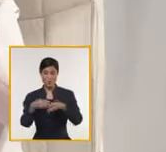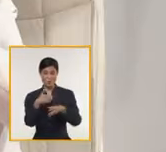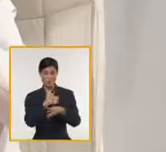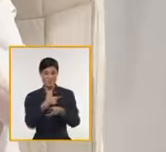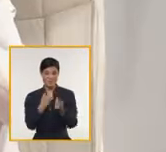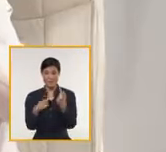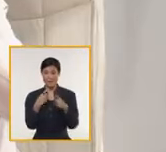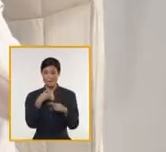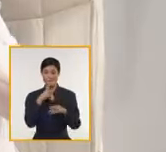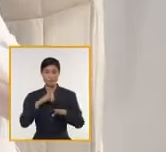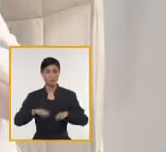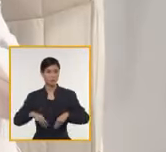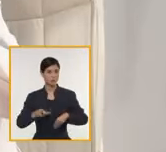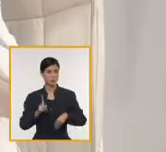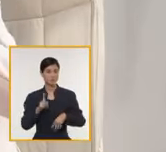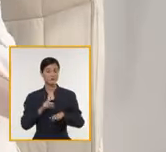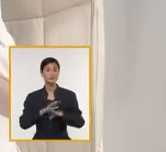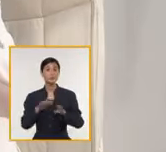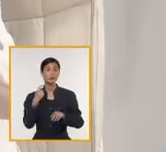Desde 2019